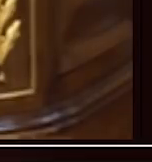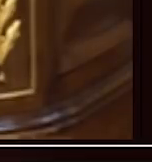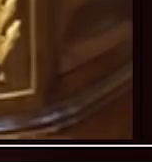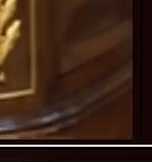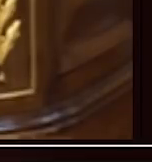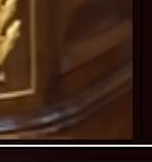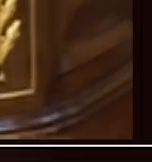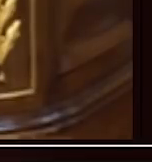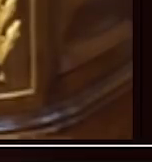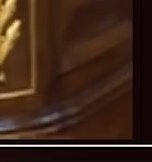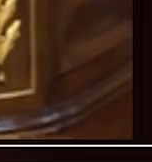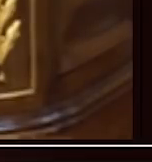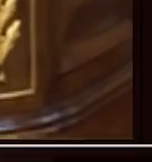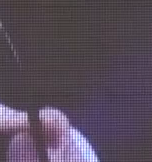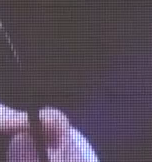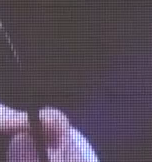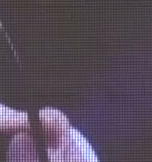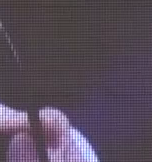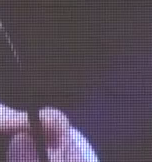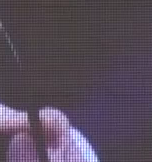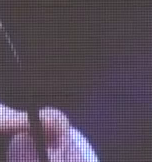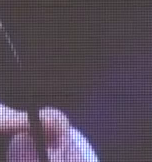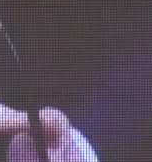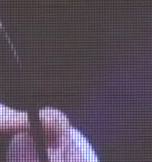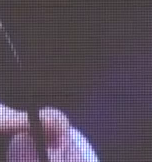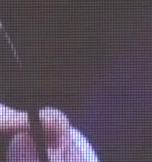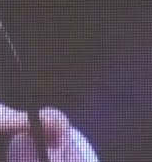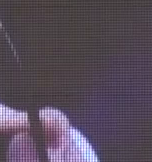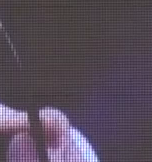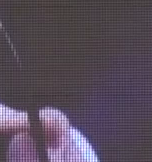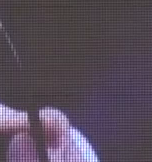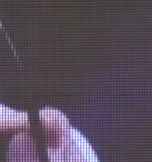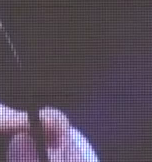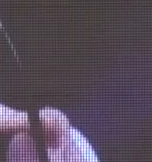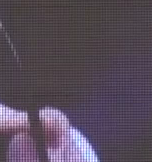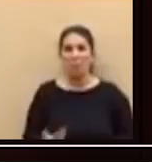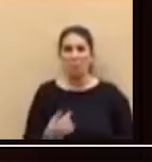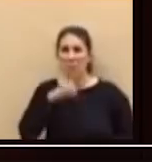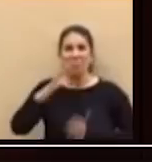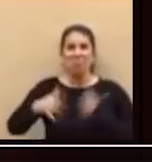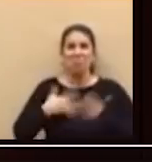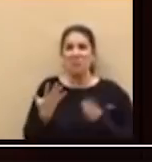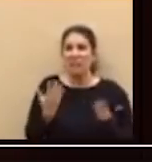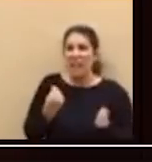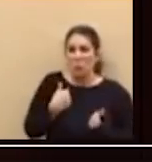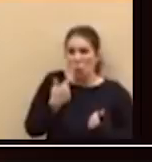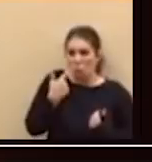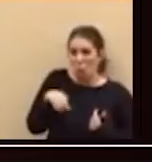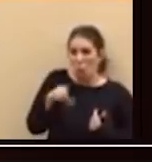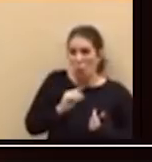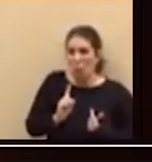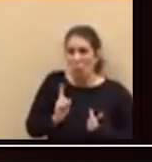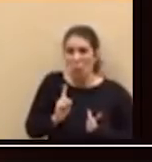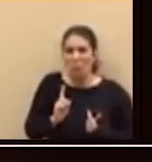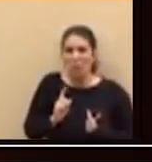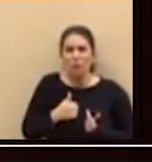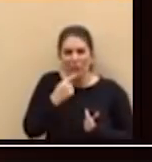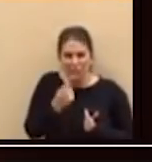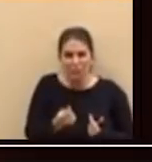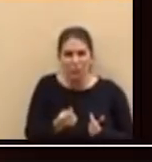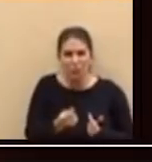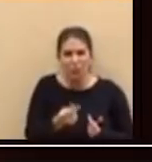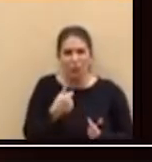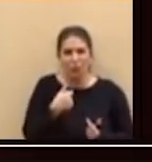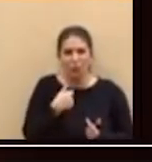presidir el Gobierno de España. Y Santiago Abascal. Yo que comprendo que no nos apoye,